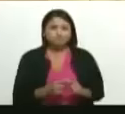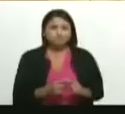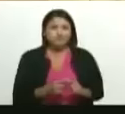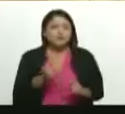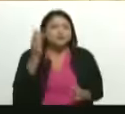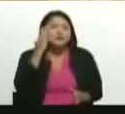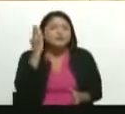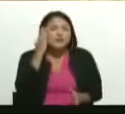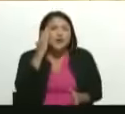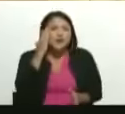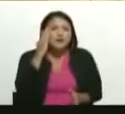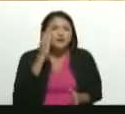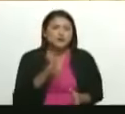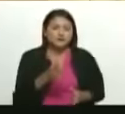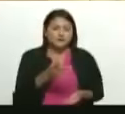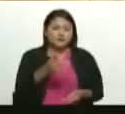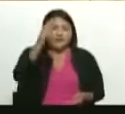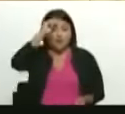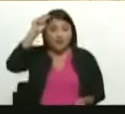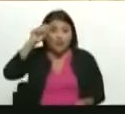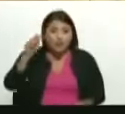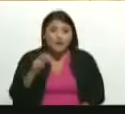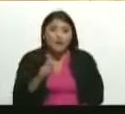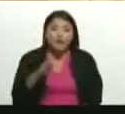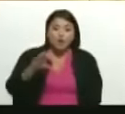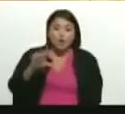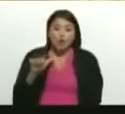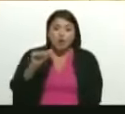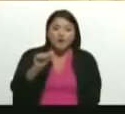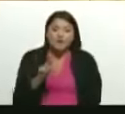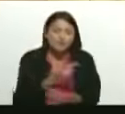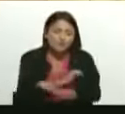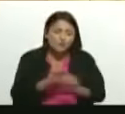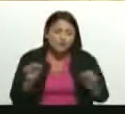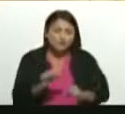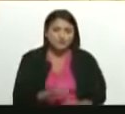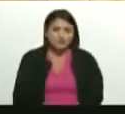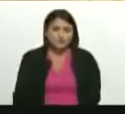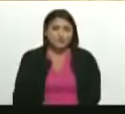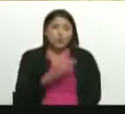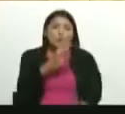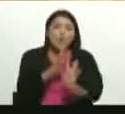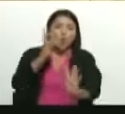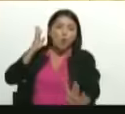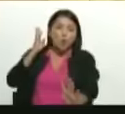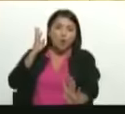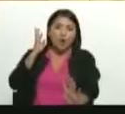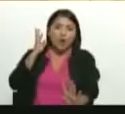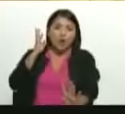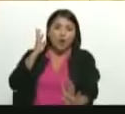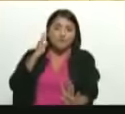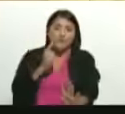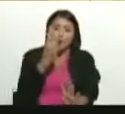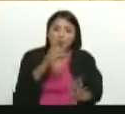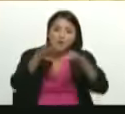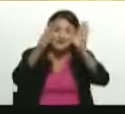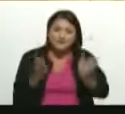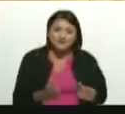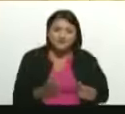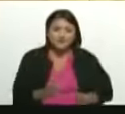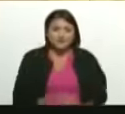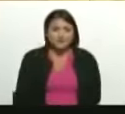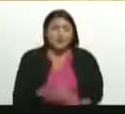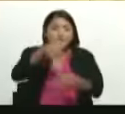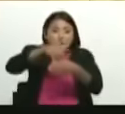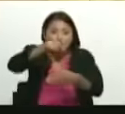a la teoría de cola, eso no es posible. Una sola cola para una mesa que voten